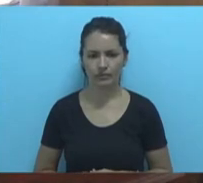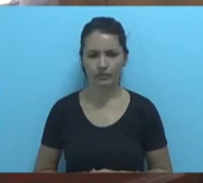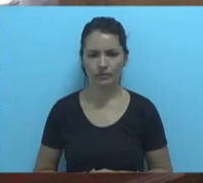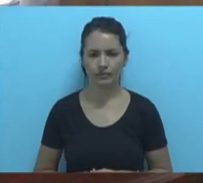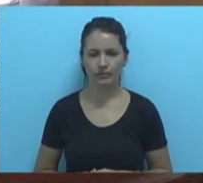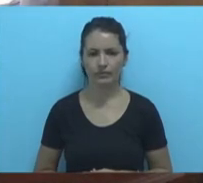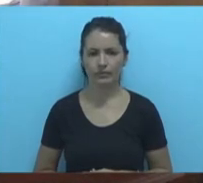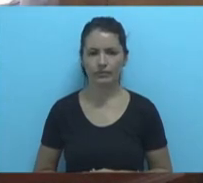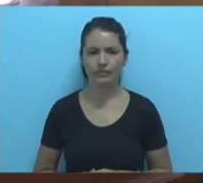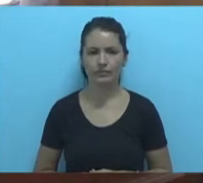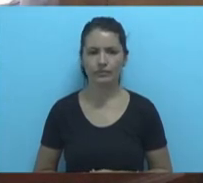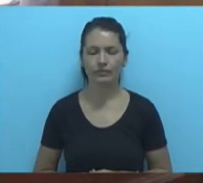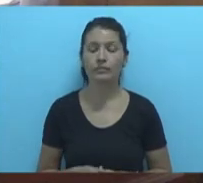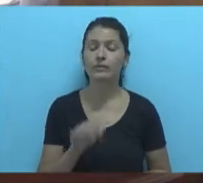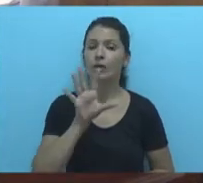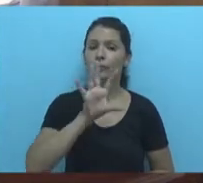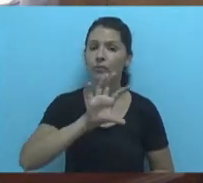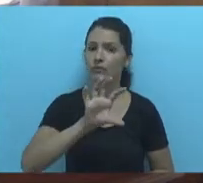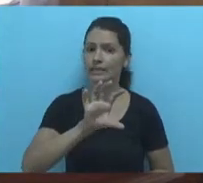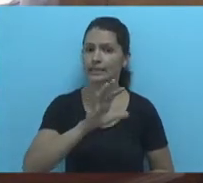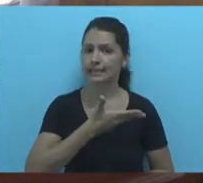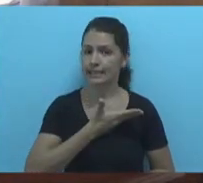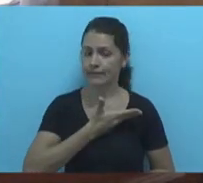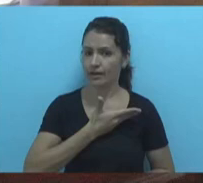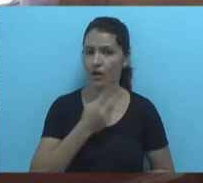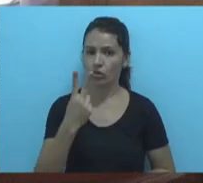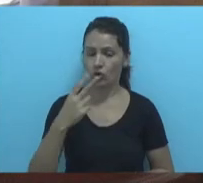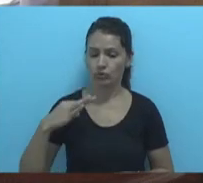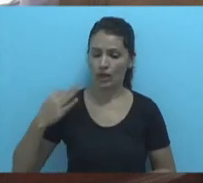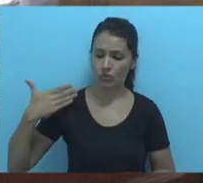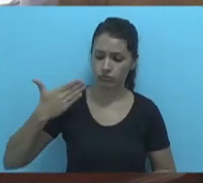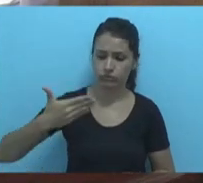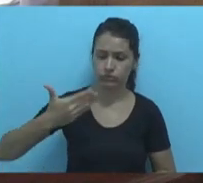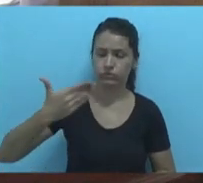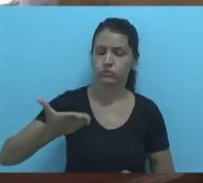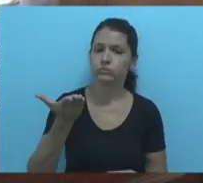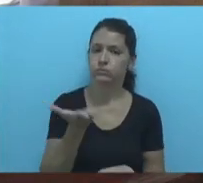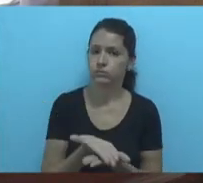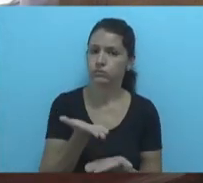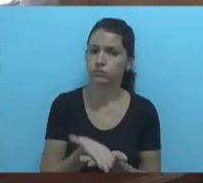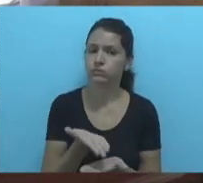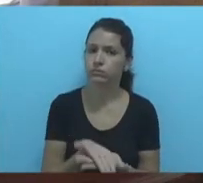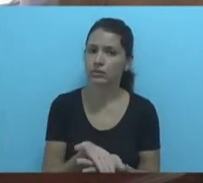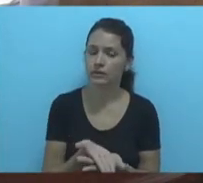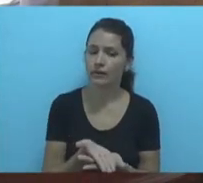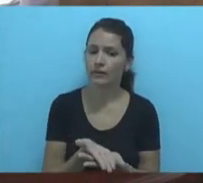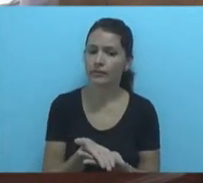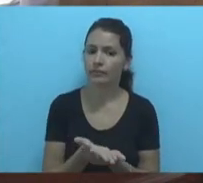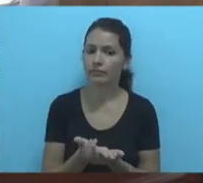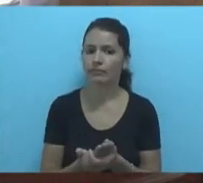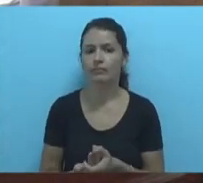todas. La provincia de Santa Fe, en 2 años que vienen reclamando en distintas oportunidades y por distintos